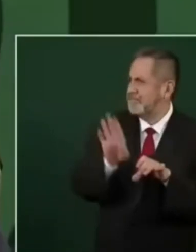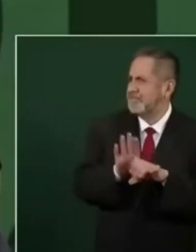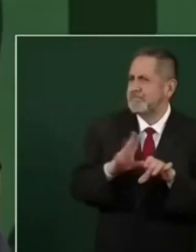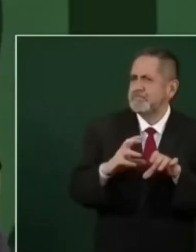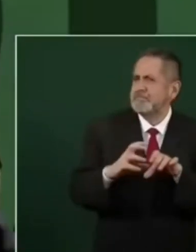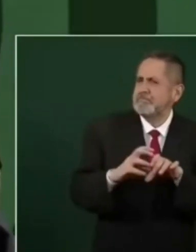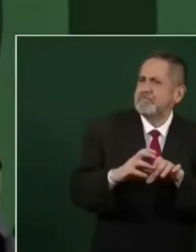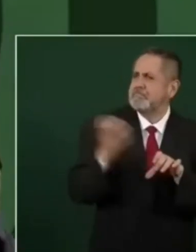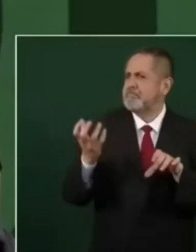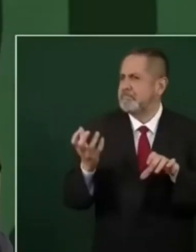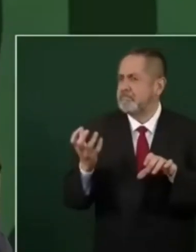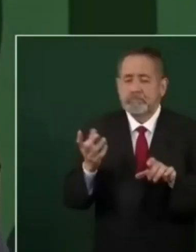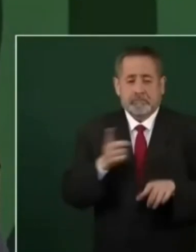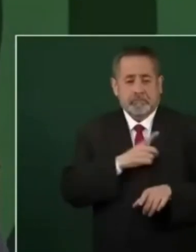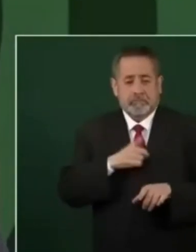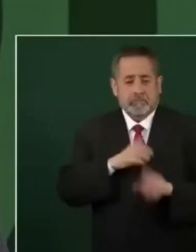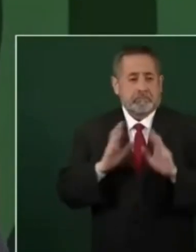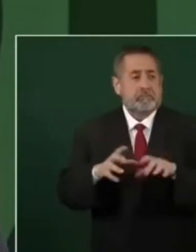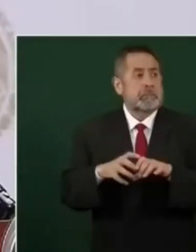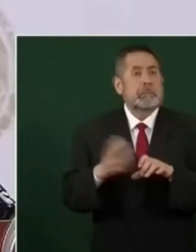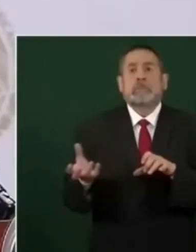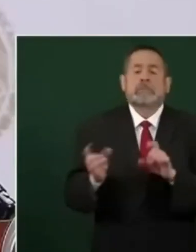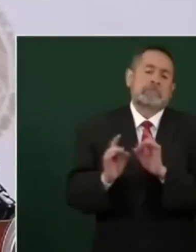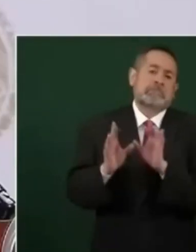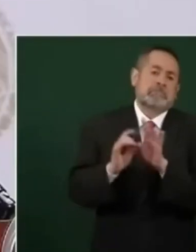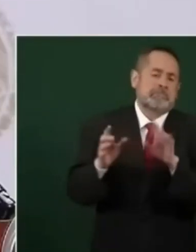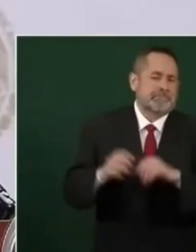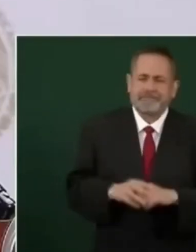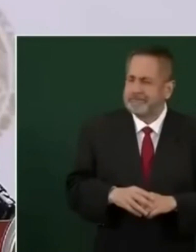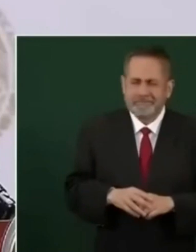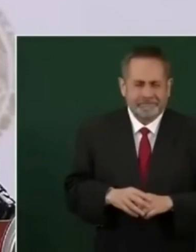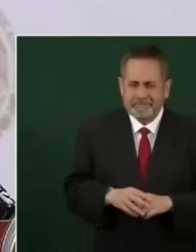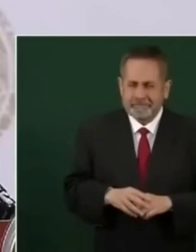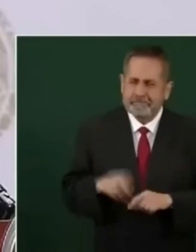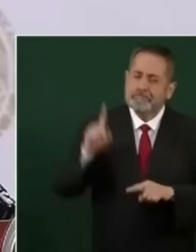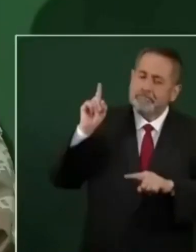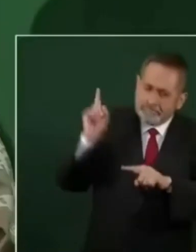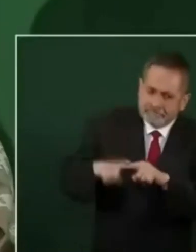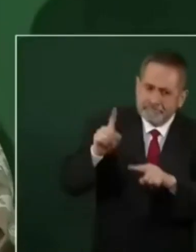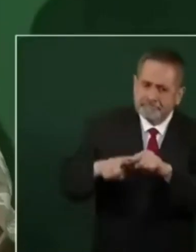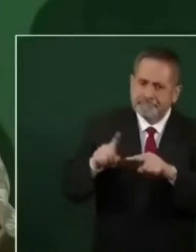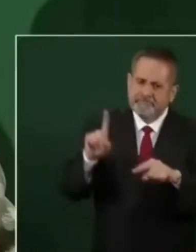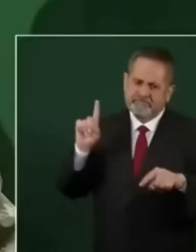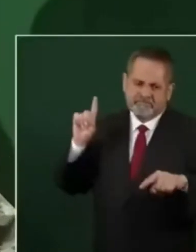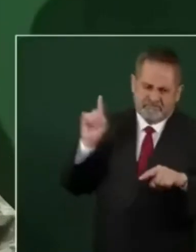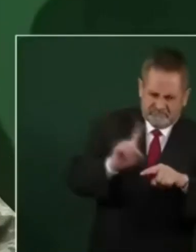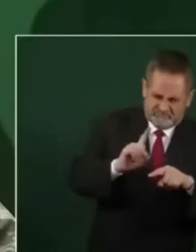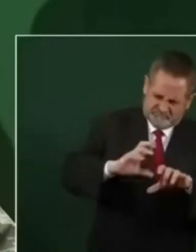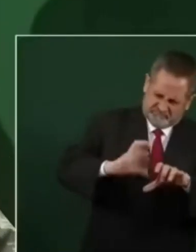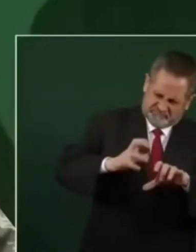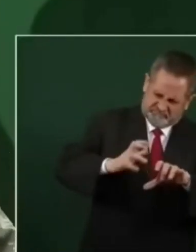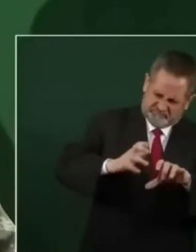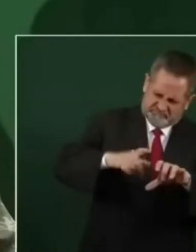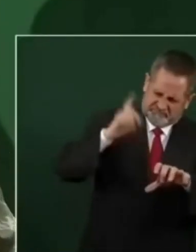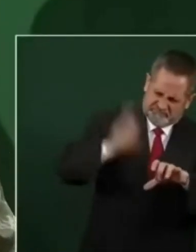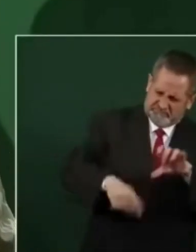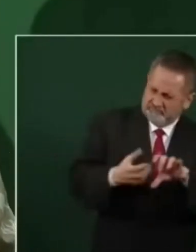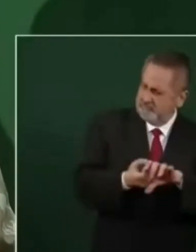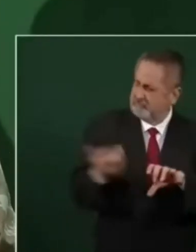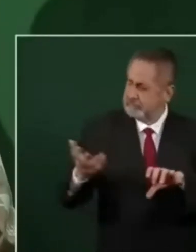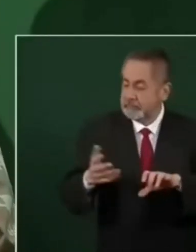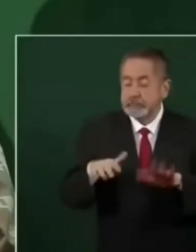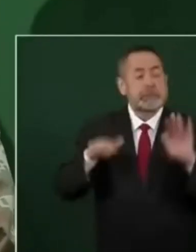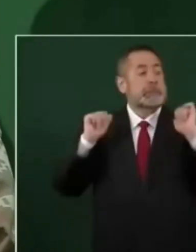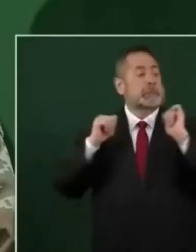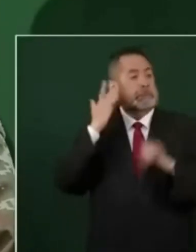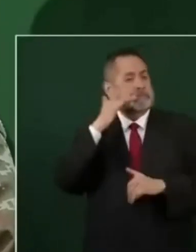mano del hombre, así lo dijo el titular de la Sedena, quien también confirmó que elementos de la Sedena han estado